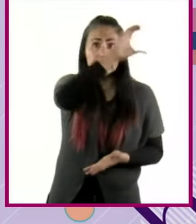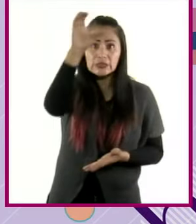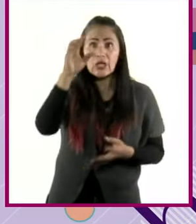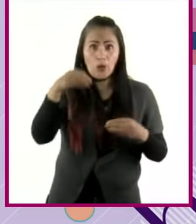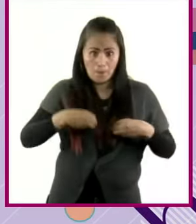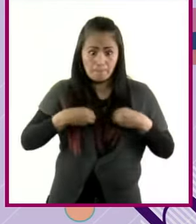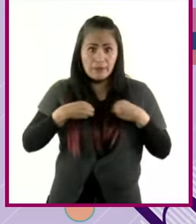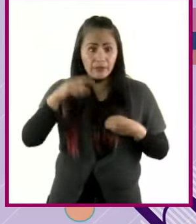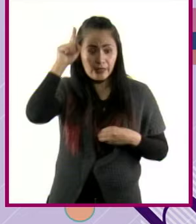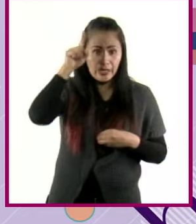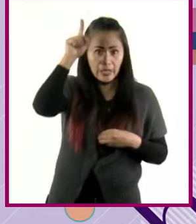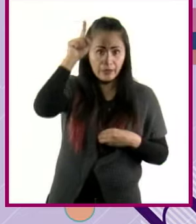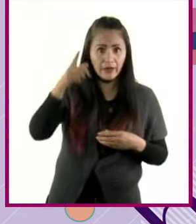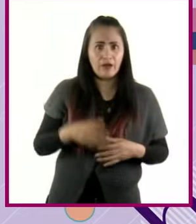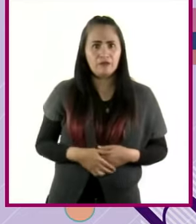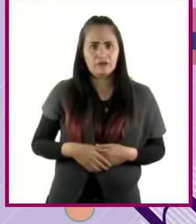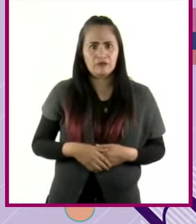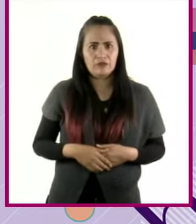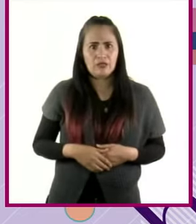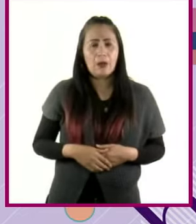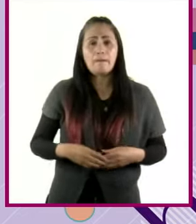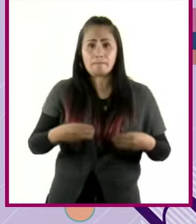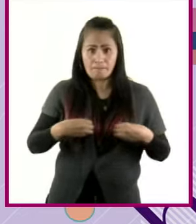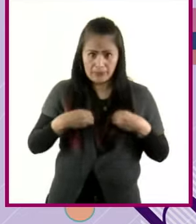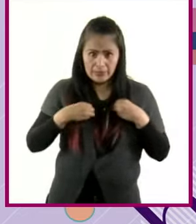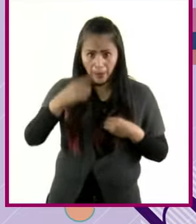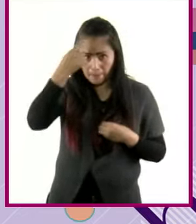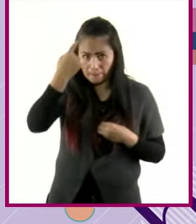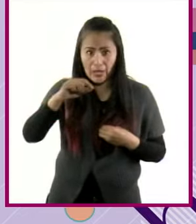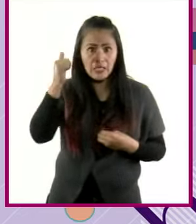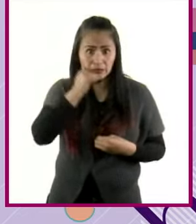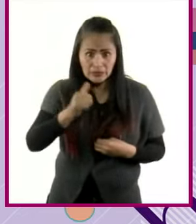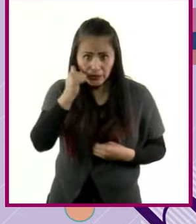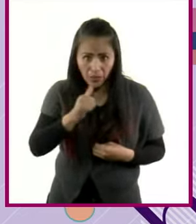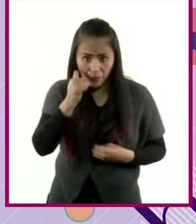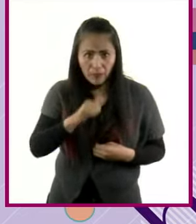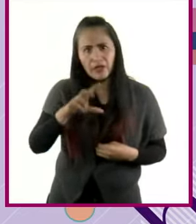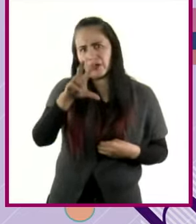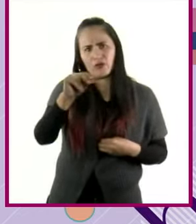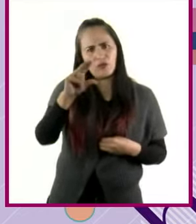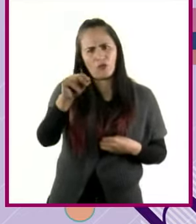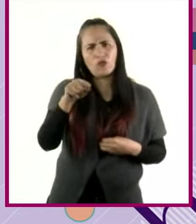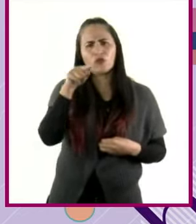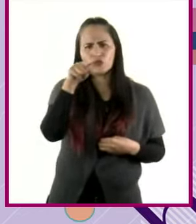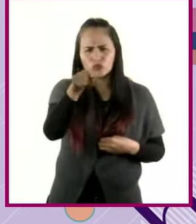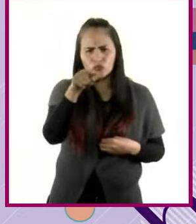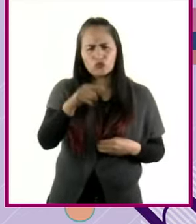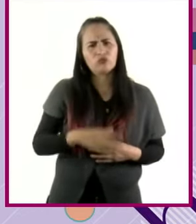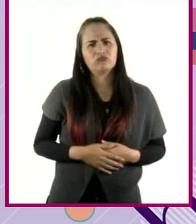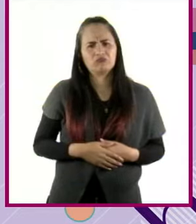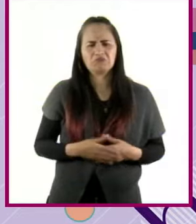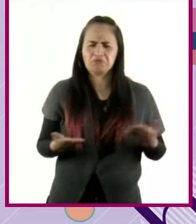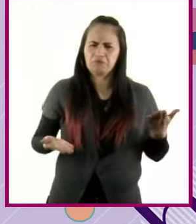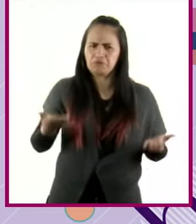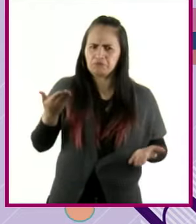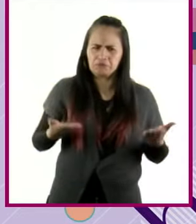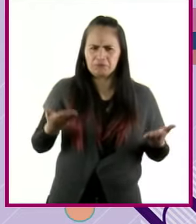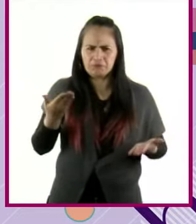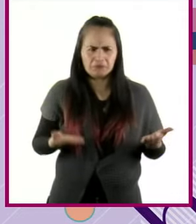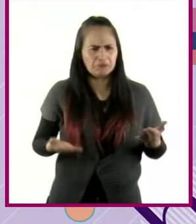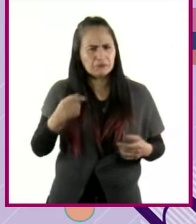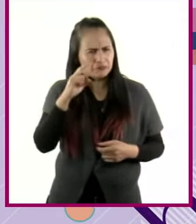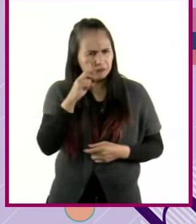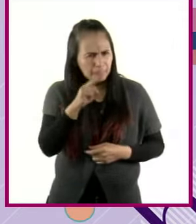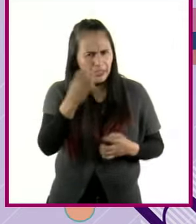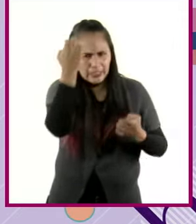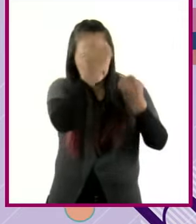terreno, ni mortal ni inmortal, con el fin de que tú, como árbitro y soberano